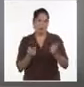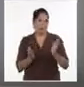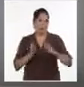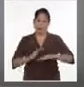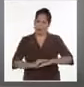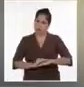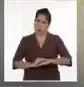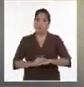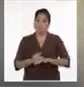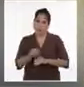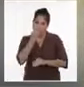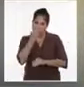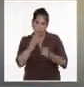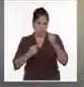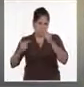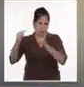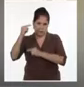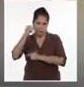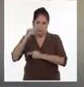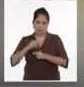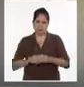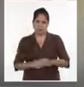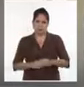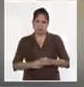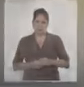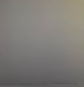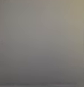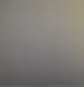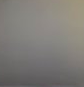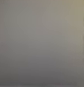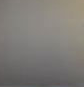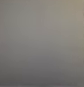los alimentos. Lázaro Manuel Alonso, Canal Cubano, de Noticias.